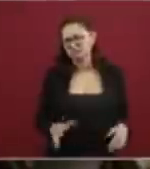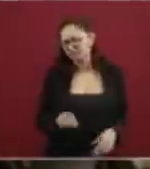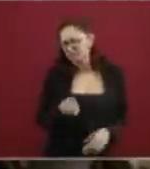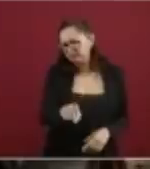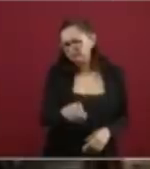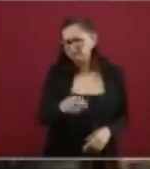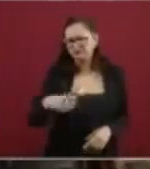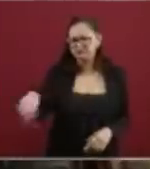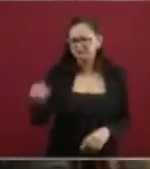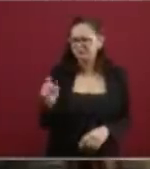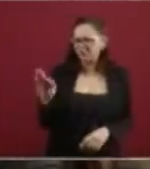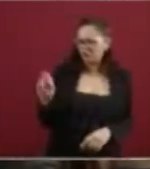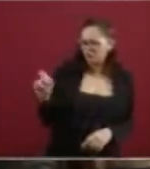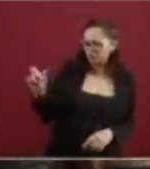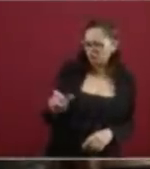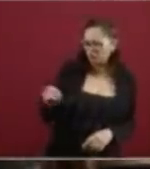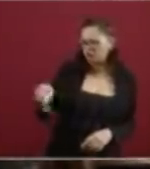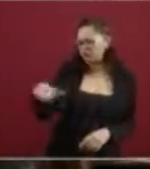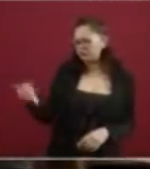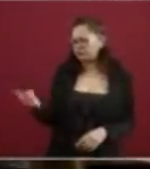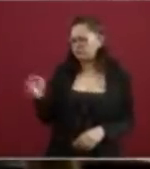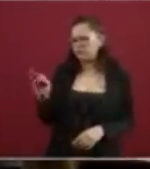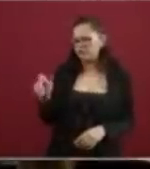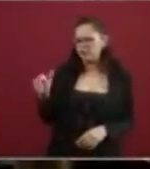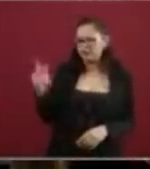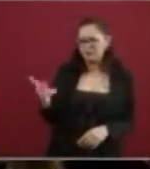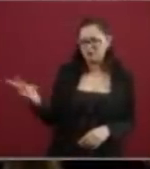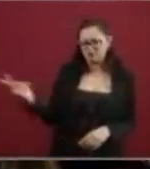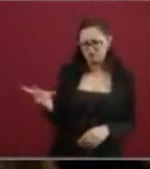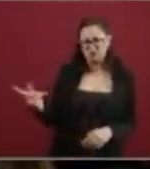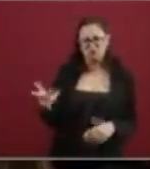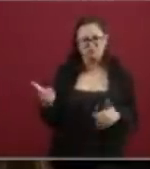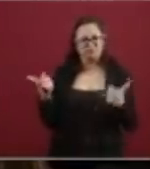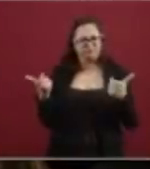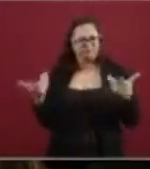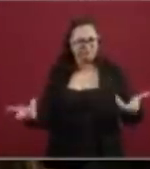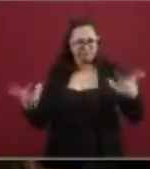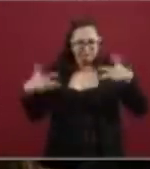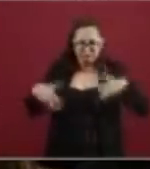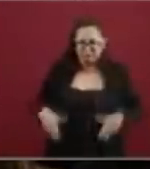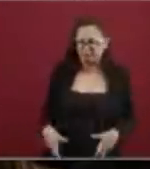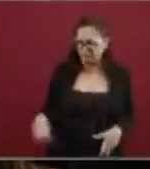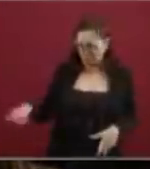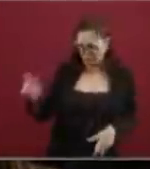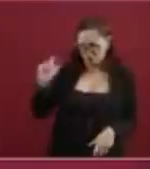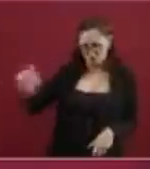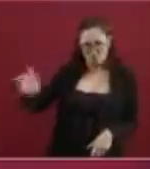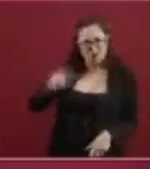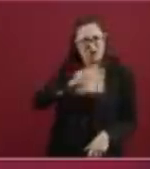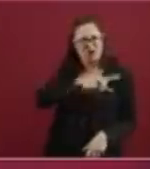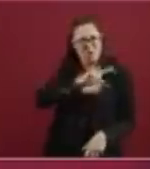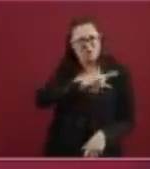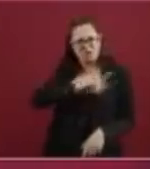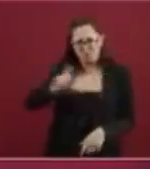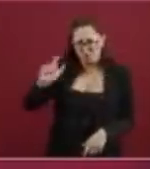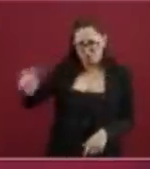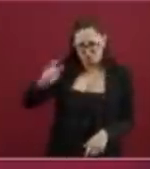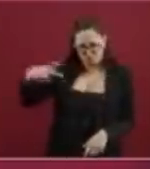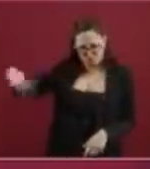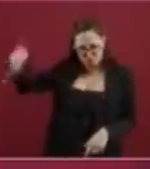tienen dinero suficiente, ¿no sería mejor que ellos la pagaran? Pues eso sería cosa